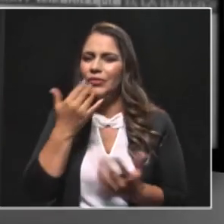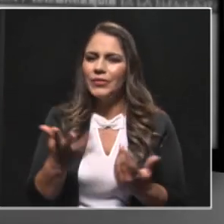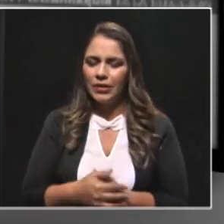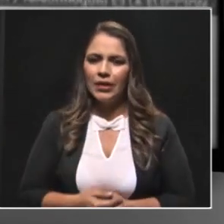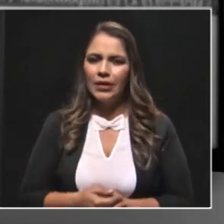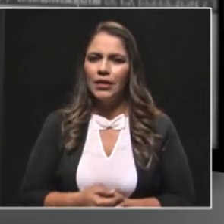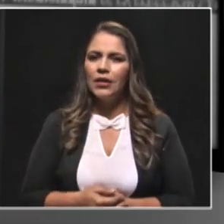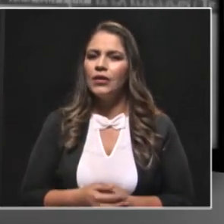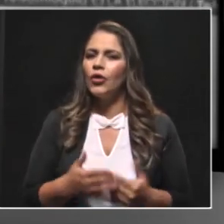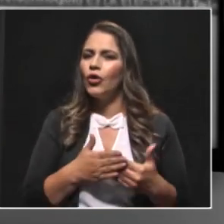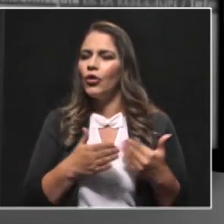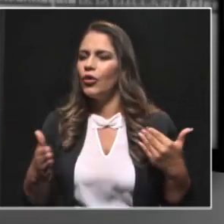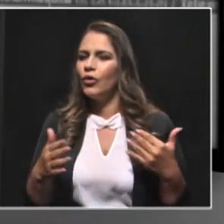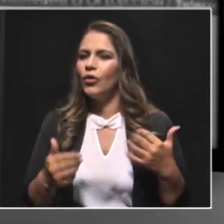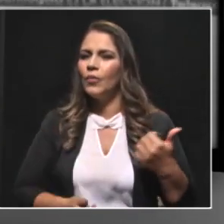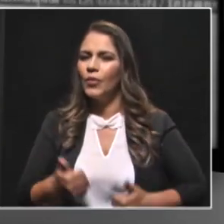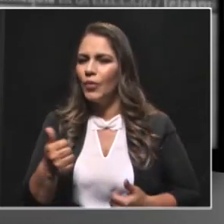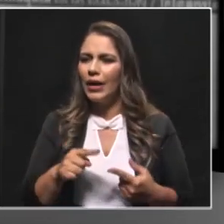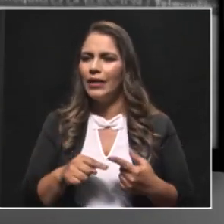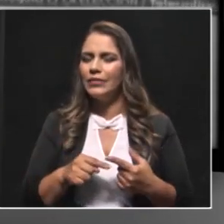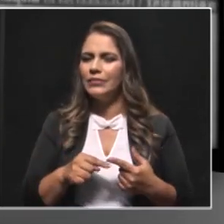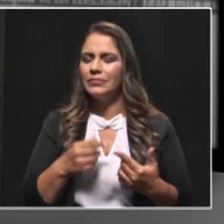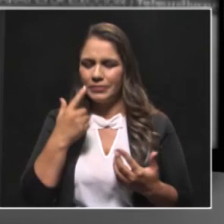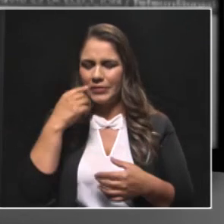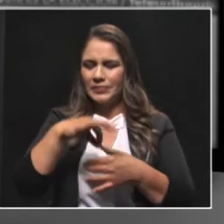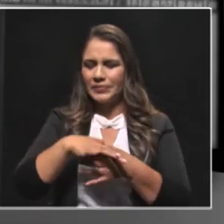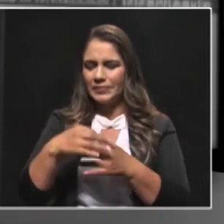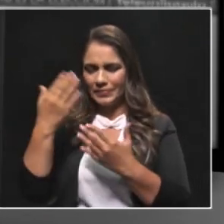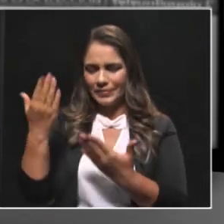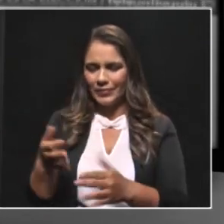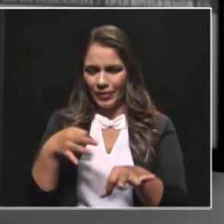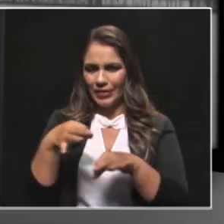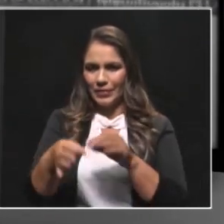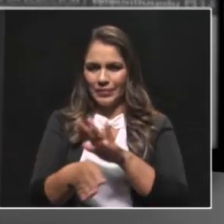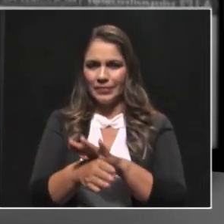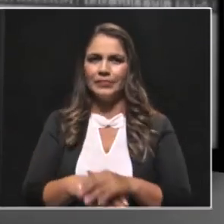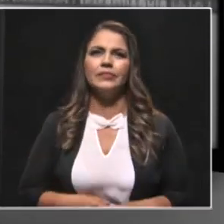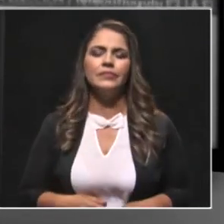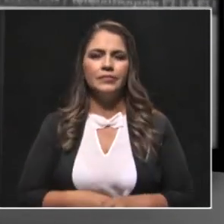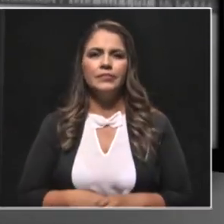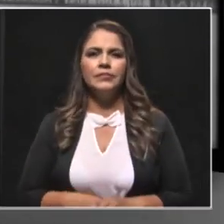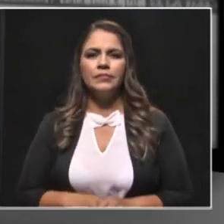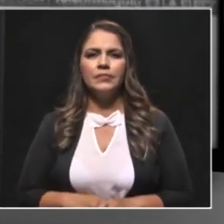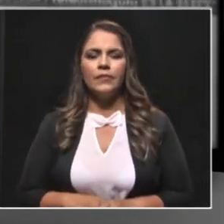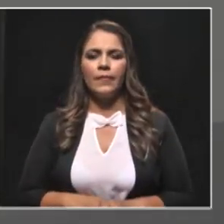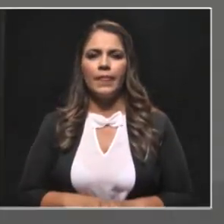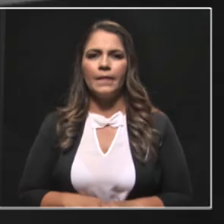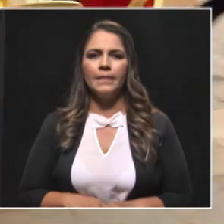entender hasta dónde se llega, qué potencial hay, y luego seguimos hablando con Verónica de este tema. Veamos los informes sobre la inscripción de